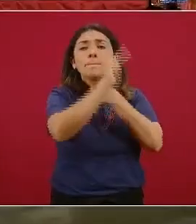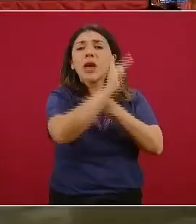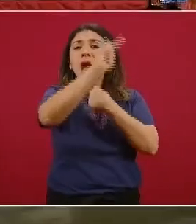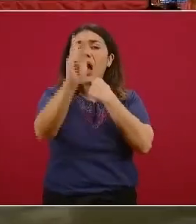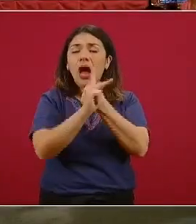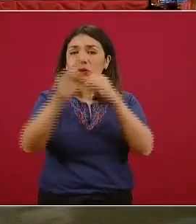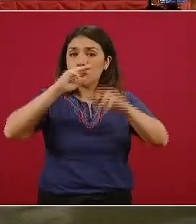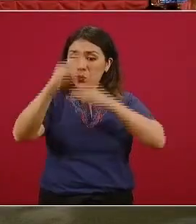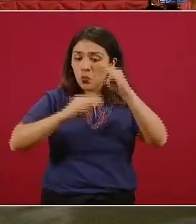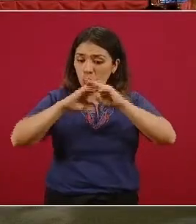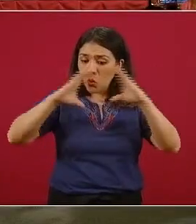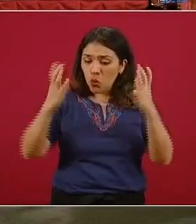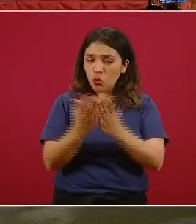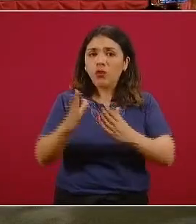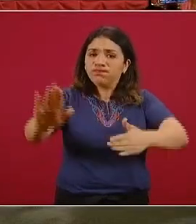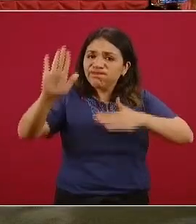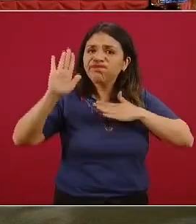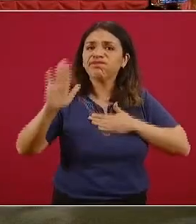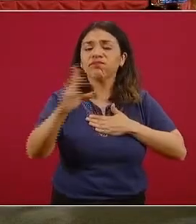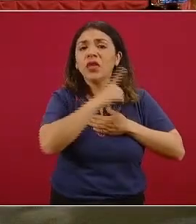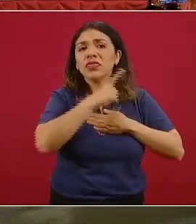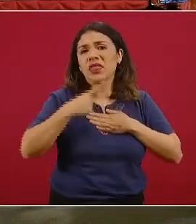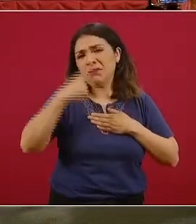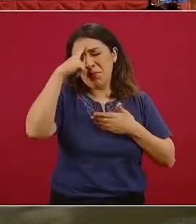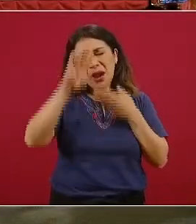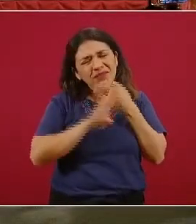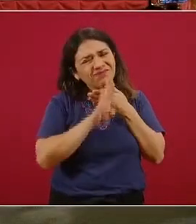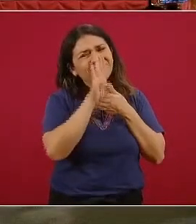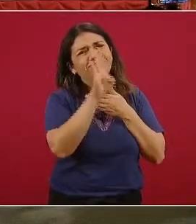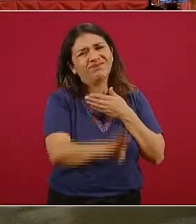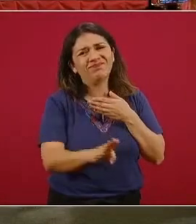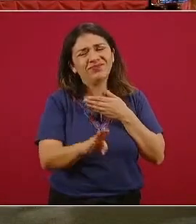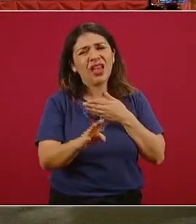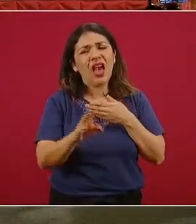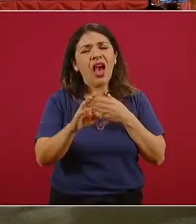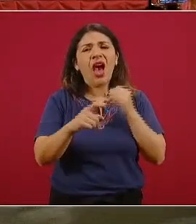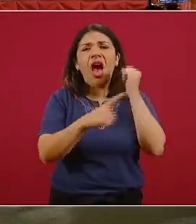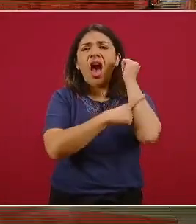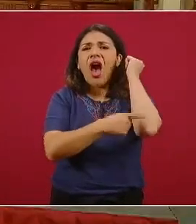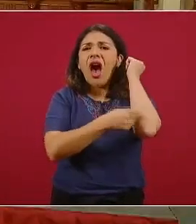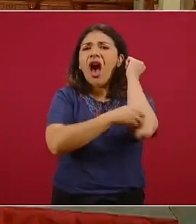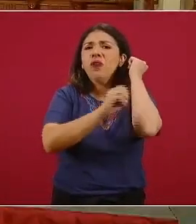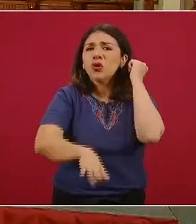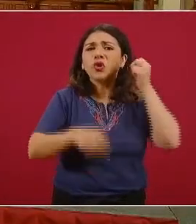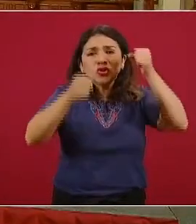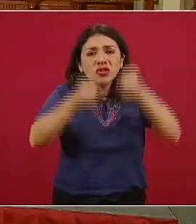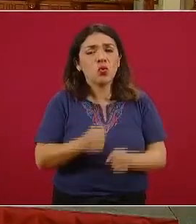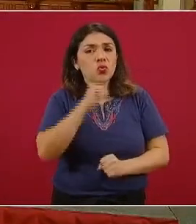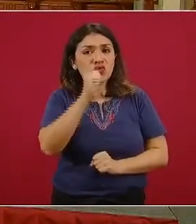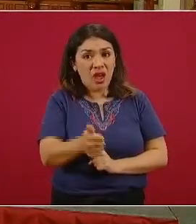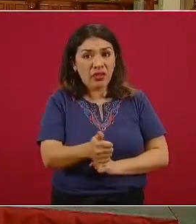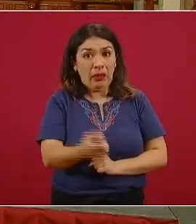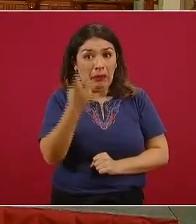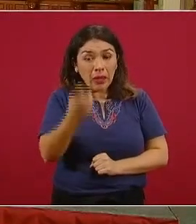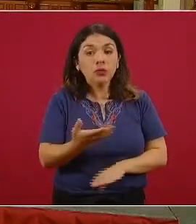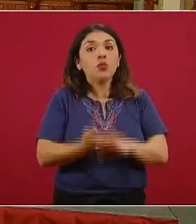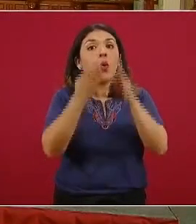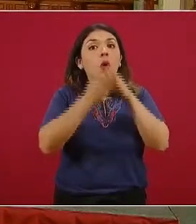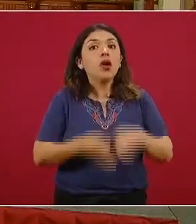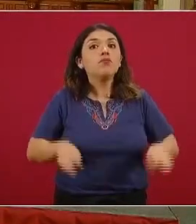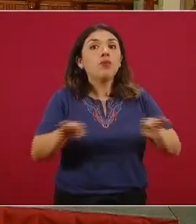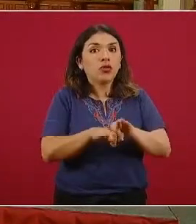se iban a comprometer en evitar los abortos inseguros. Entonces fue muy